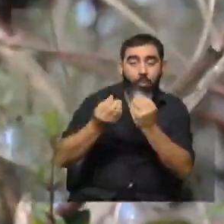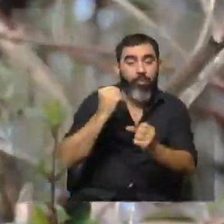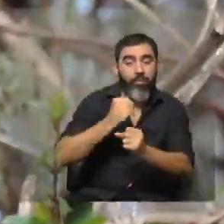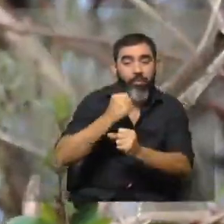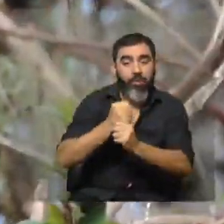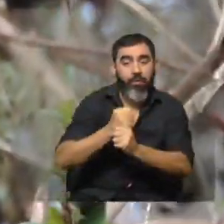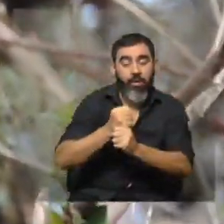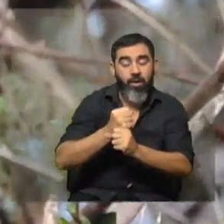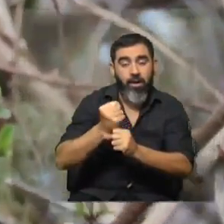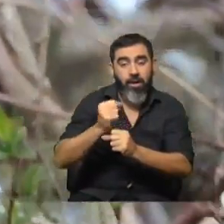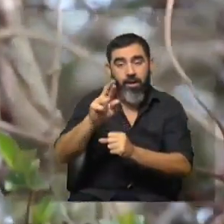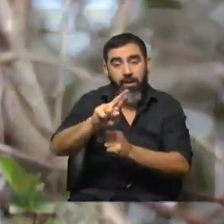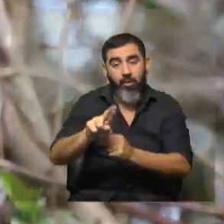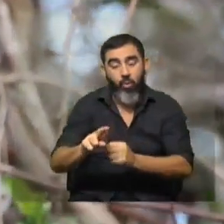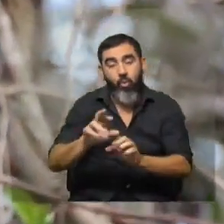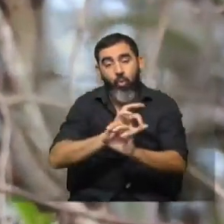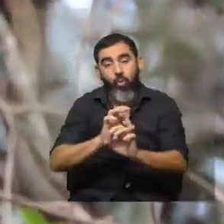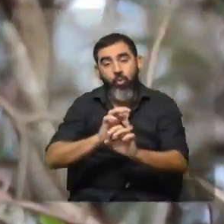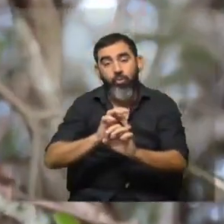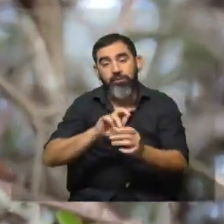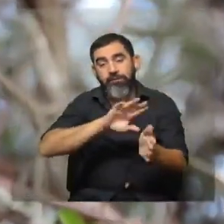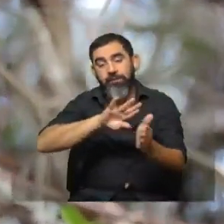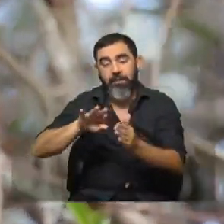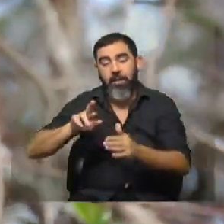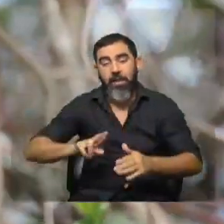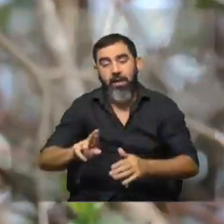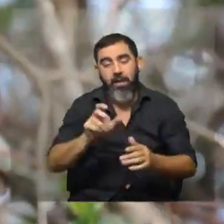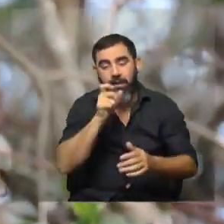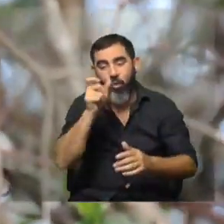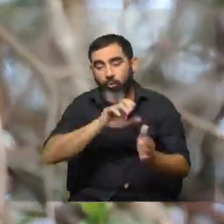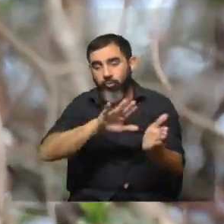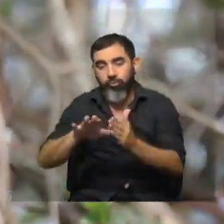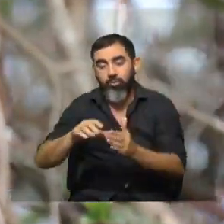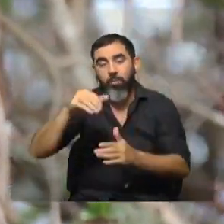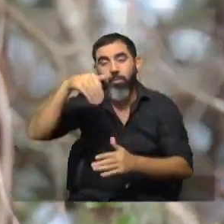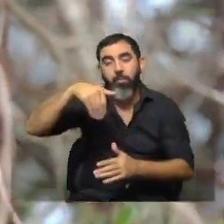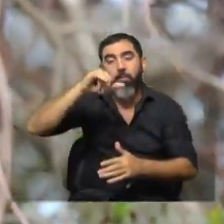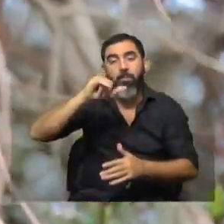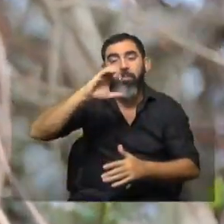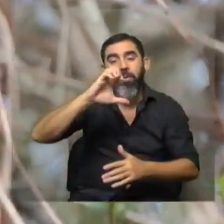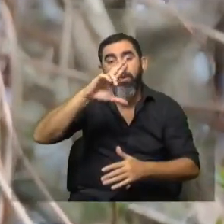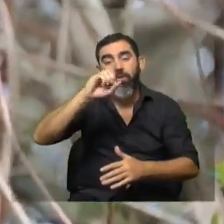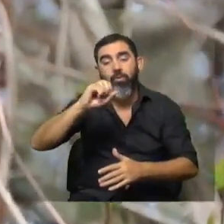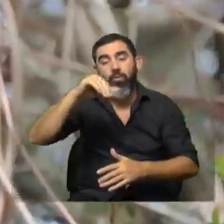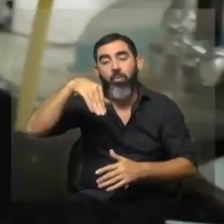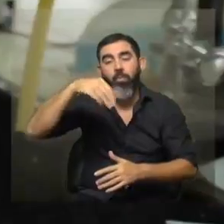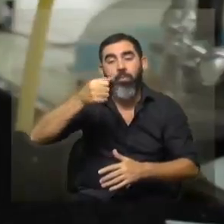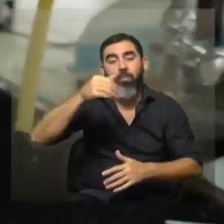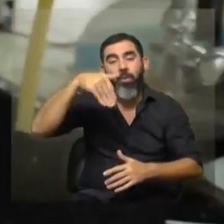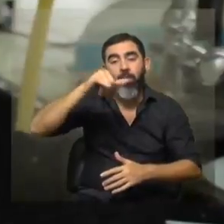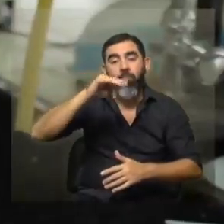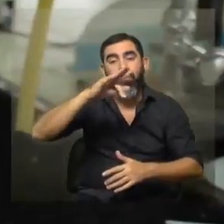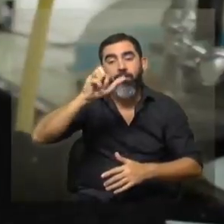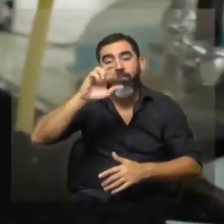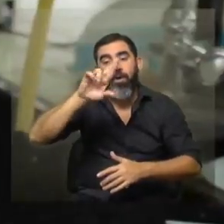estos ratones. O vamos a sacar el concepto de ratón y ahora les explico por qué. Micromamíferos que usan la parte más alta